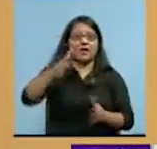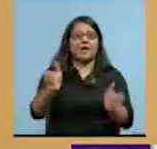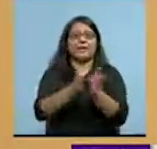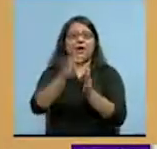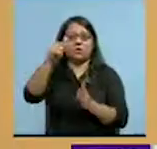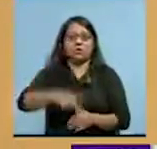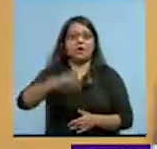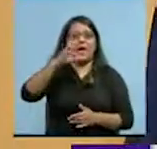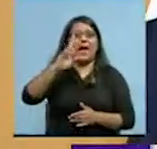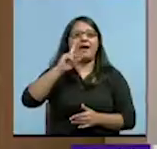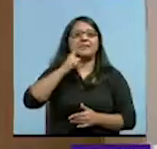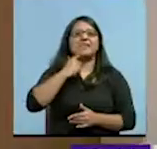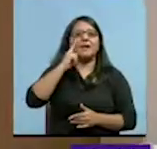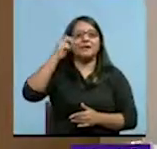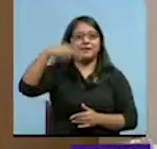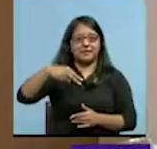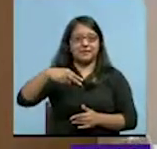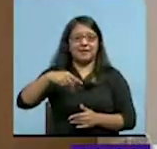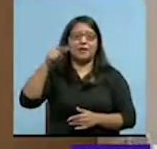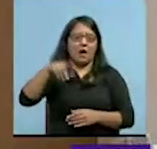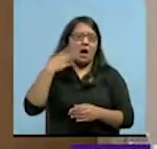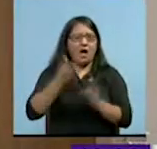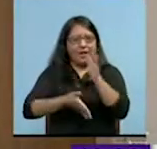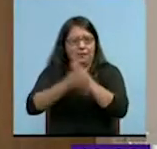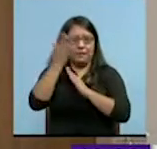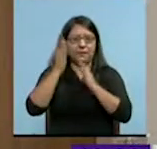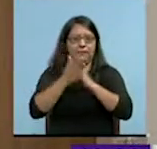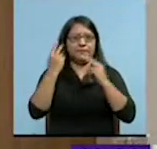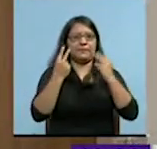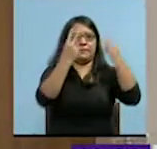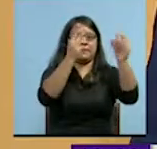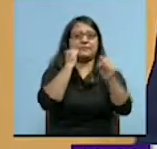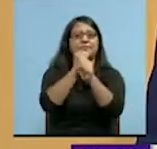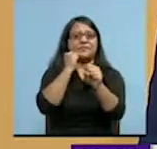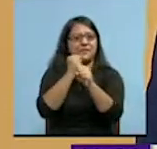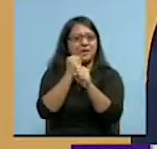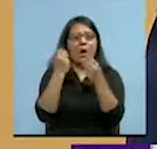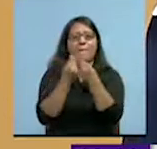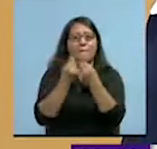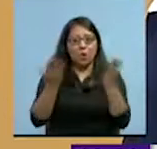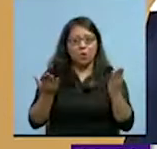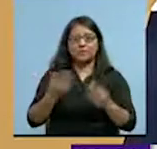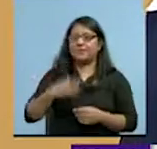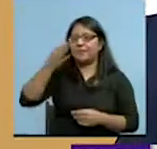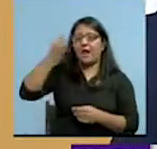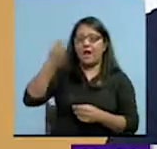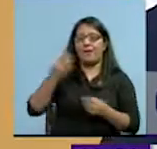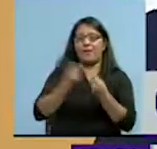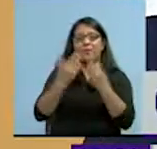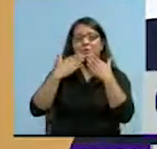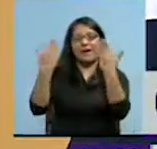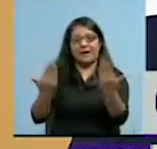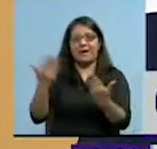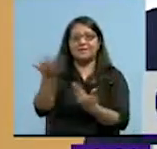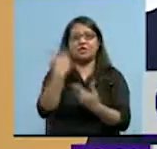tardes nuestro compañero de tareas con una prisa ante labor hay en rusia cómo te vas viene directo la verdad muchas gracias por el recibimiento todos